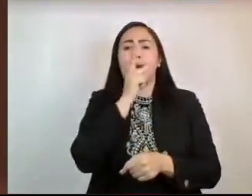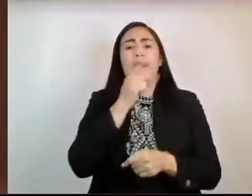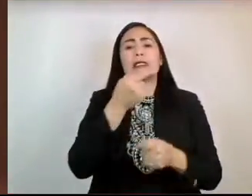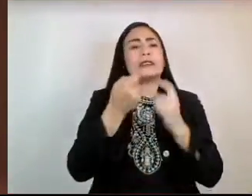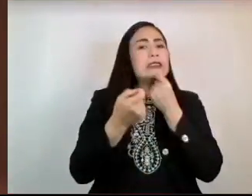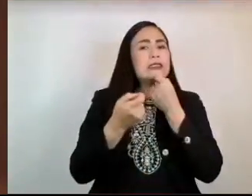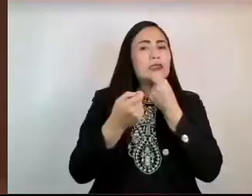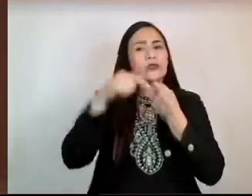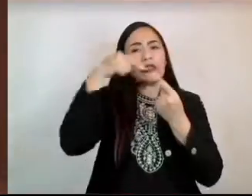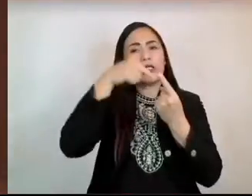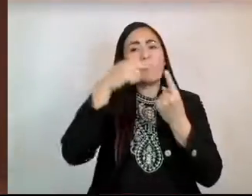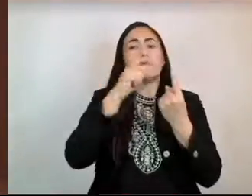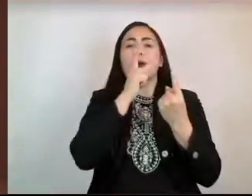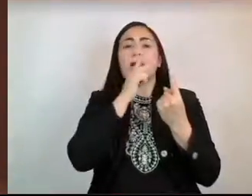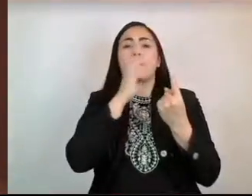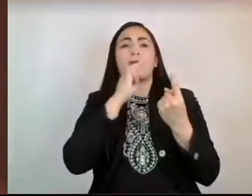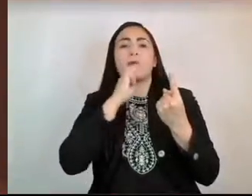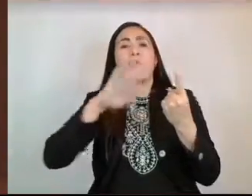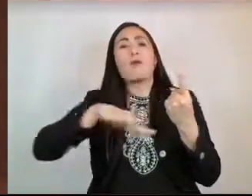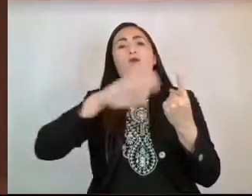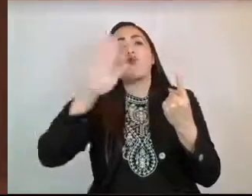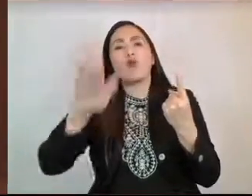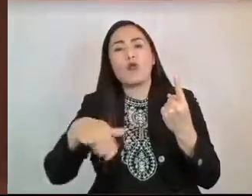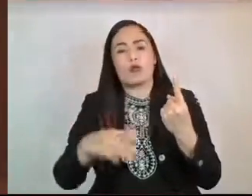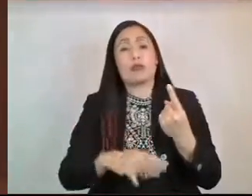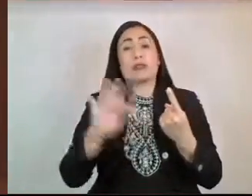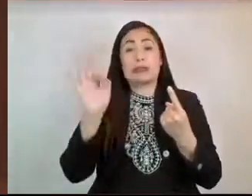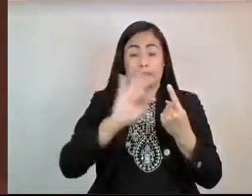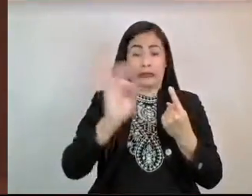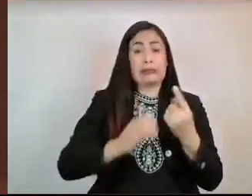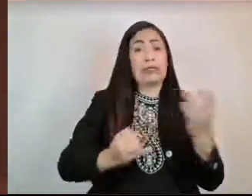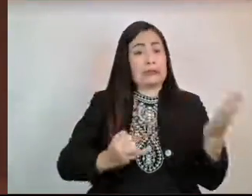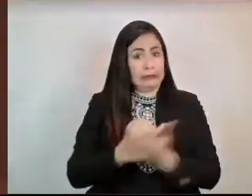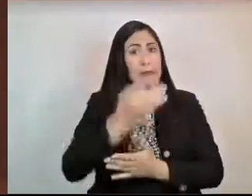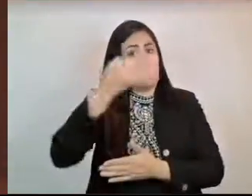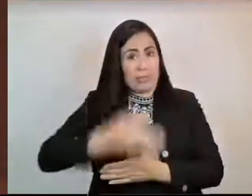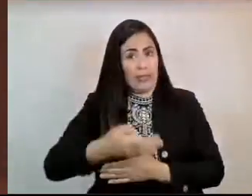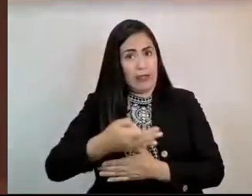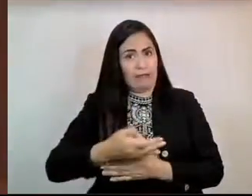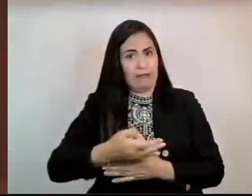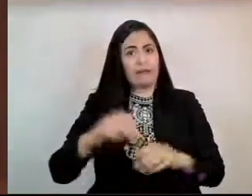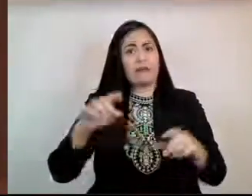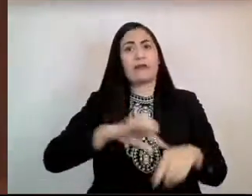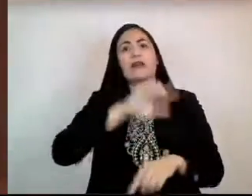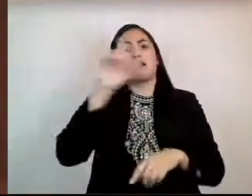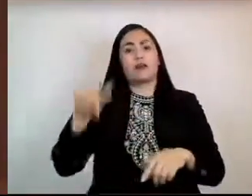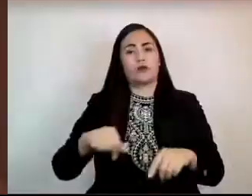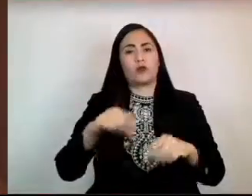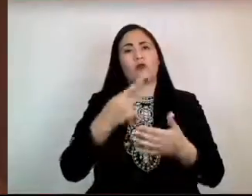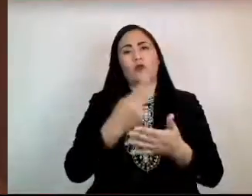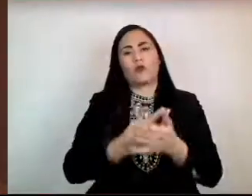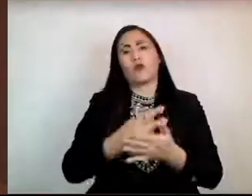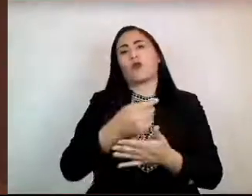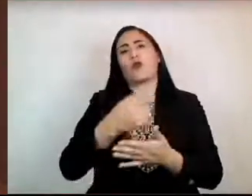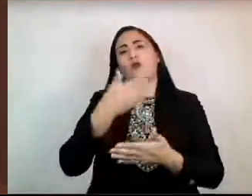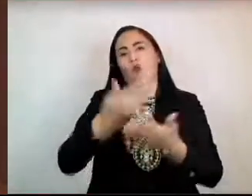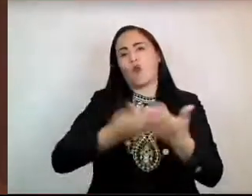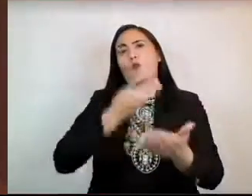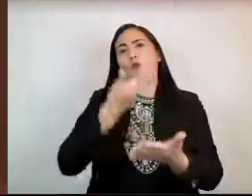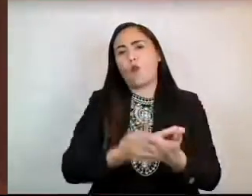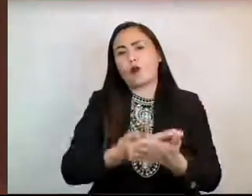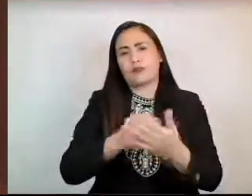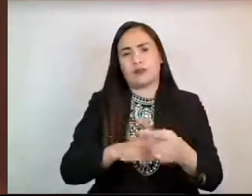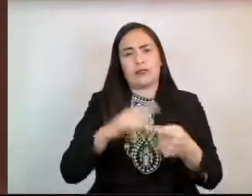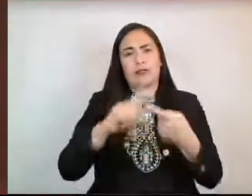que, de estimarse correcto, se apruebe en sus términos el siguiente proyecto de decreto. Artículo